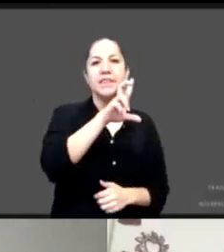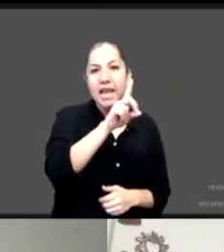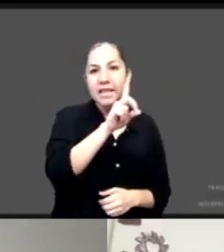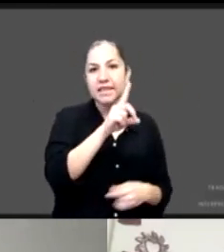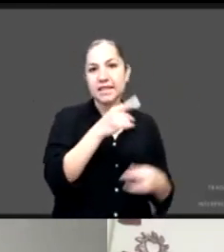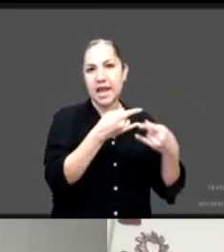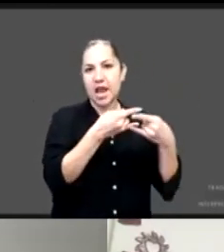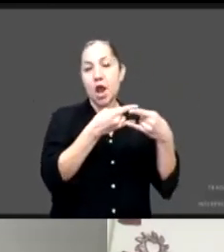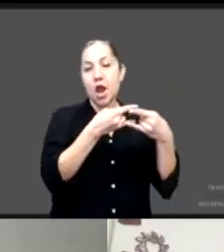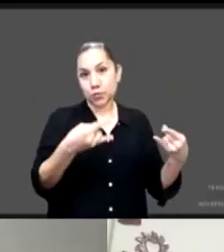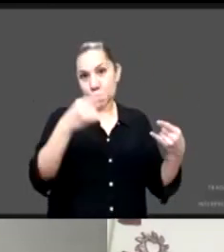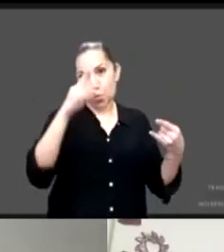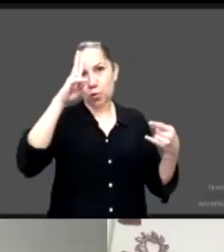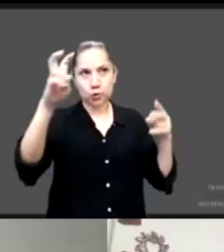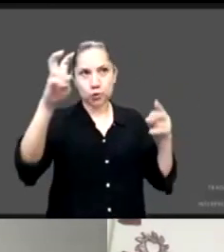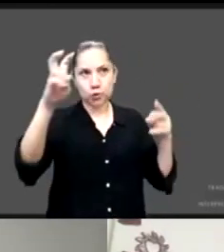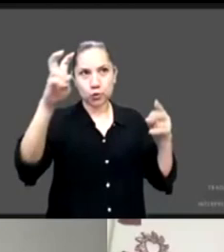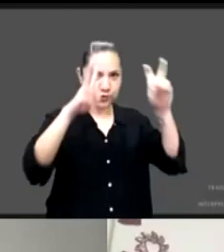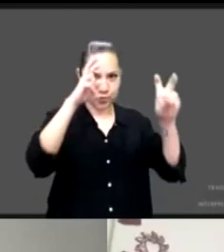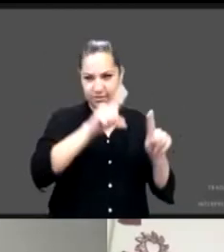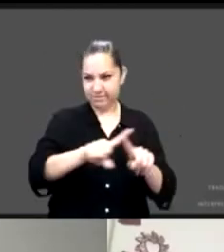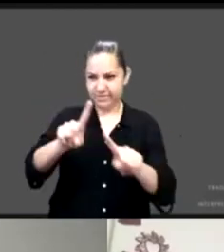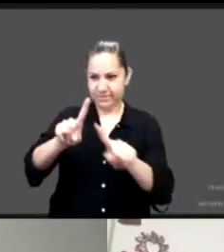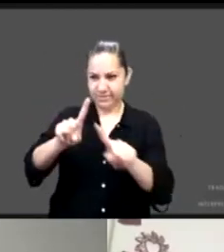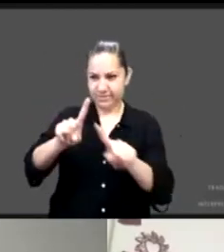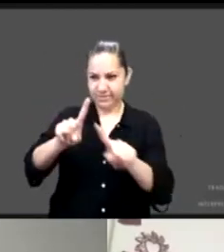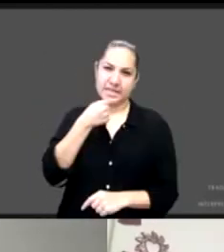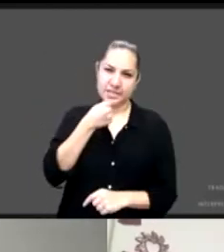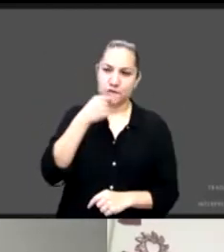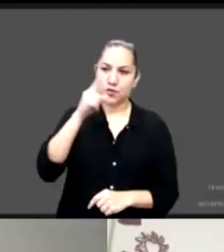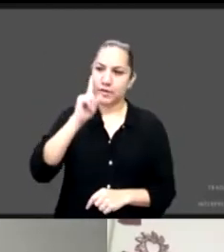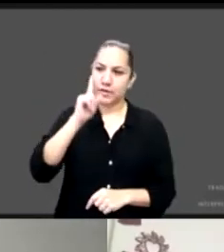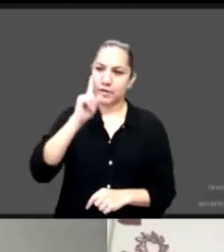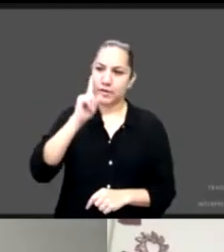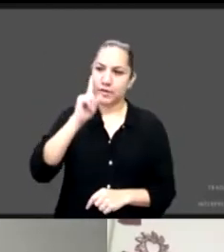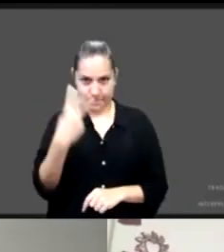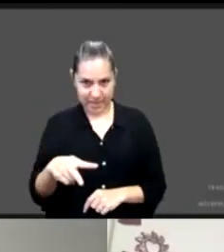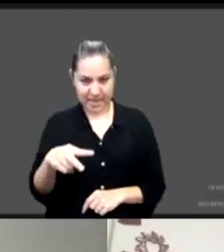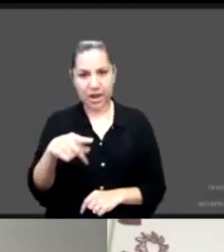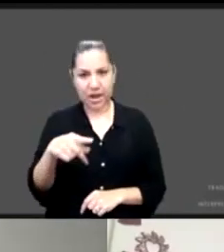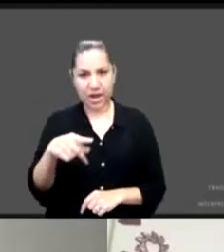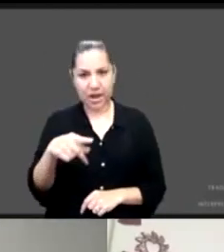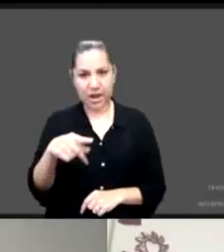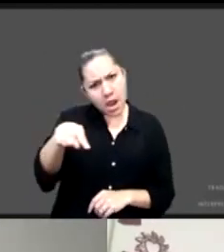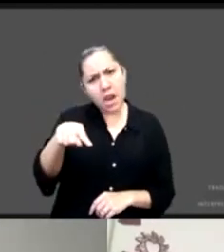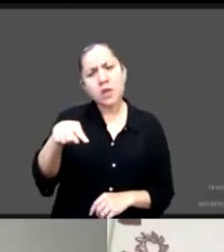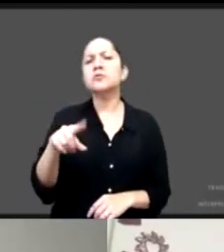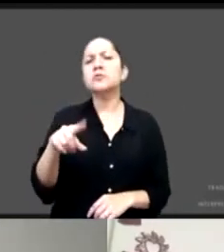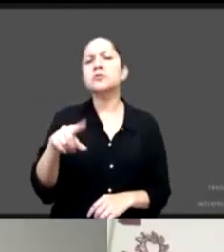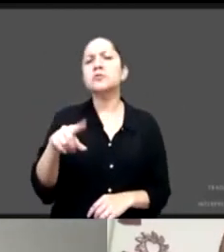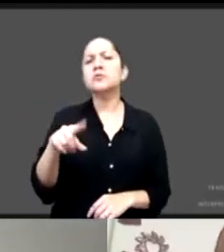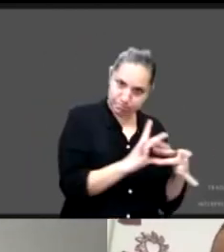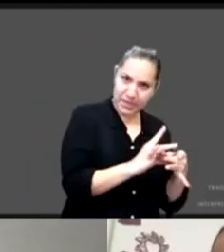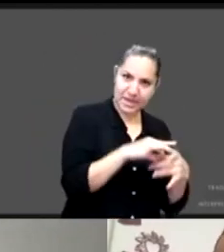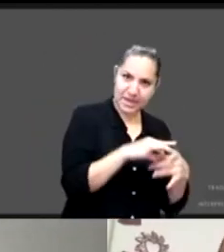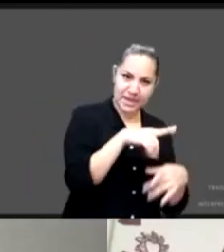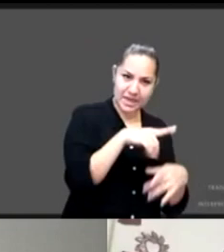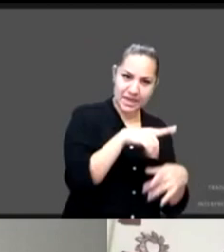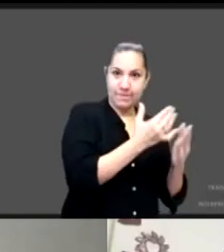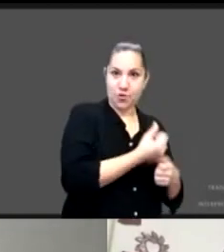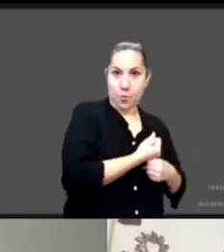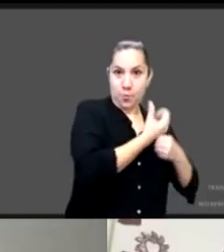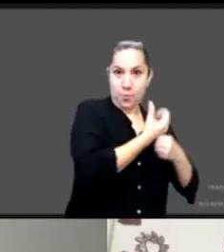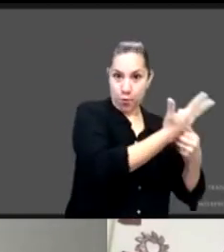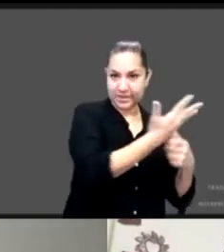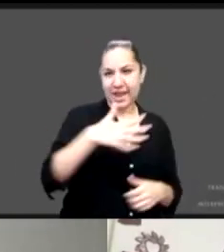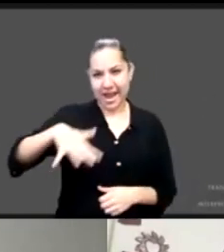mexicanos, donde el proceso es el complementario al del libro que acabo de mostrar. Acá son